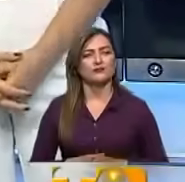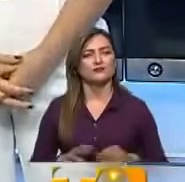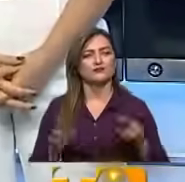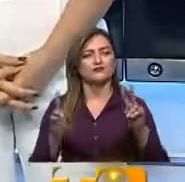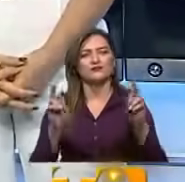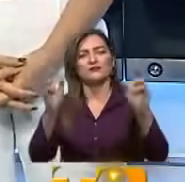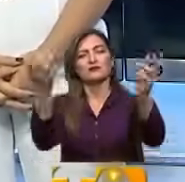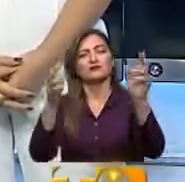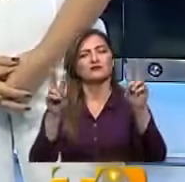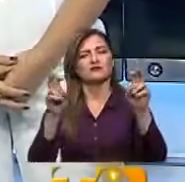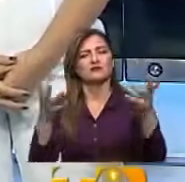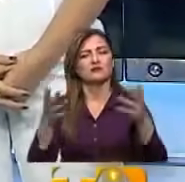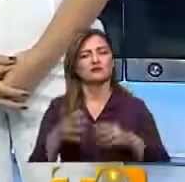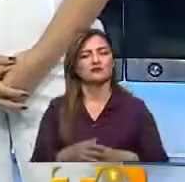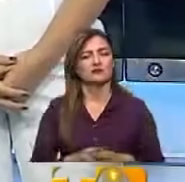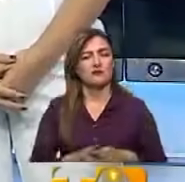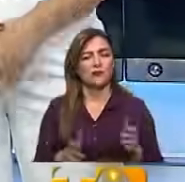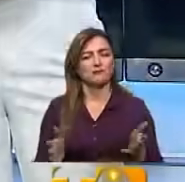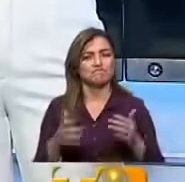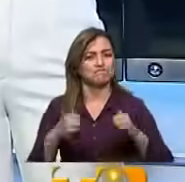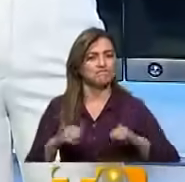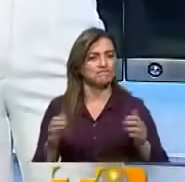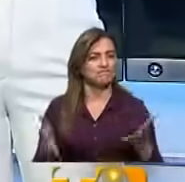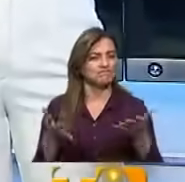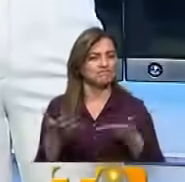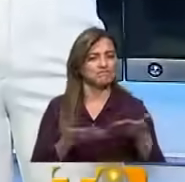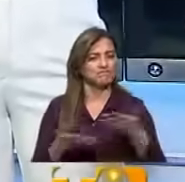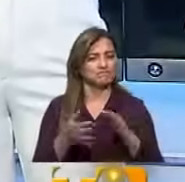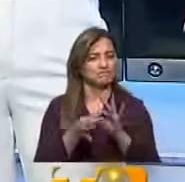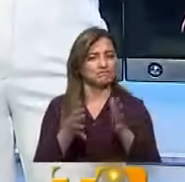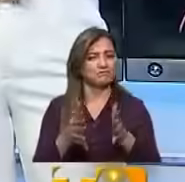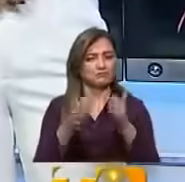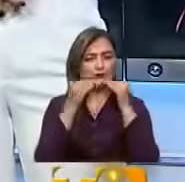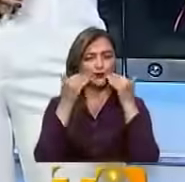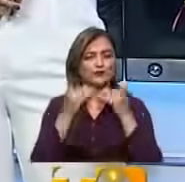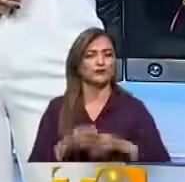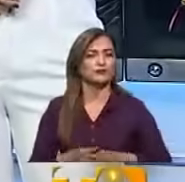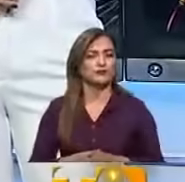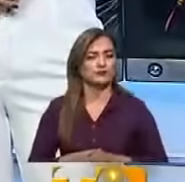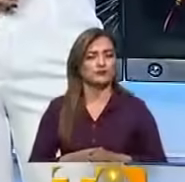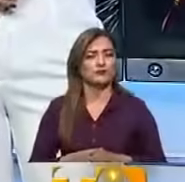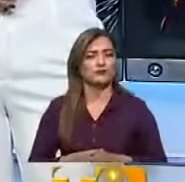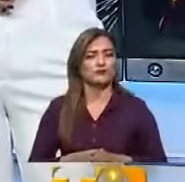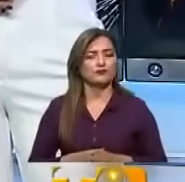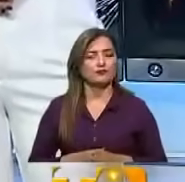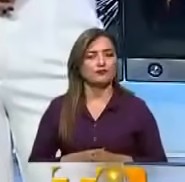ánimo. Sí. Estás un poquito así como triste, ¿qué te pasa? Hay que estar sonrientes, porque eso es lo que les mostramos a todos ustedes. Así que sin ellos, nada sería